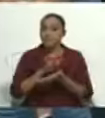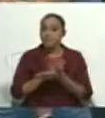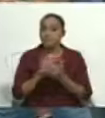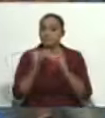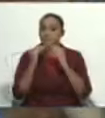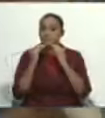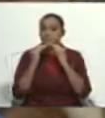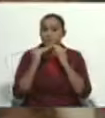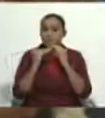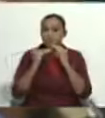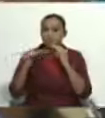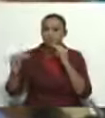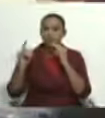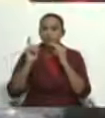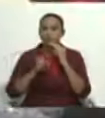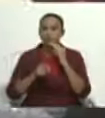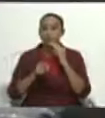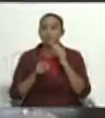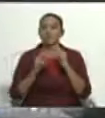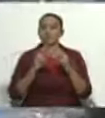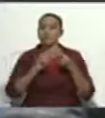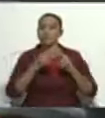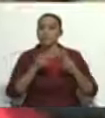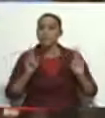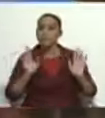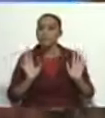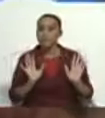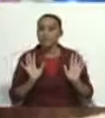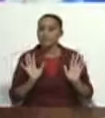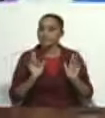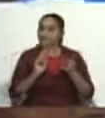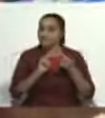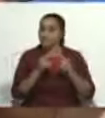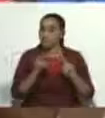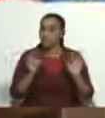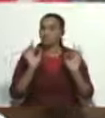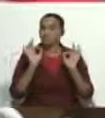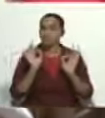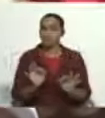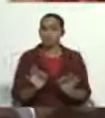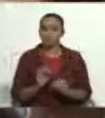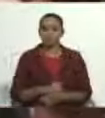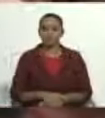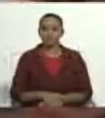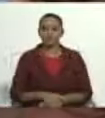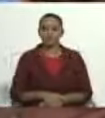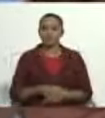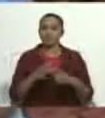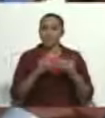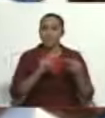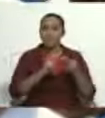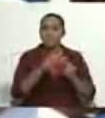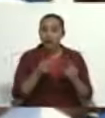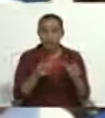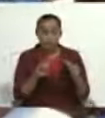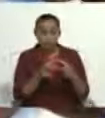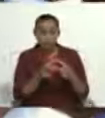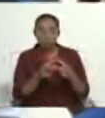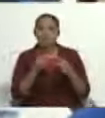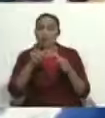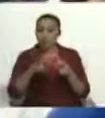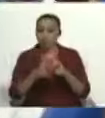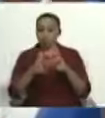la paz en lo pequeño. Cuando garantizamos la paz en lo pequeño, estamos garantizando la paz en lo grande. Hermanos y